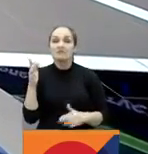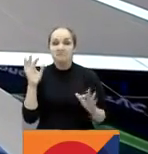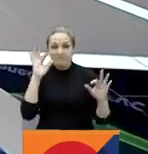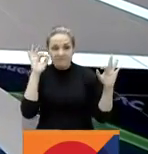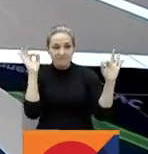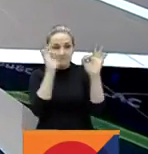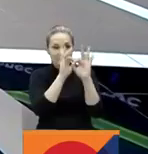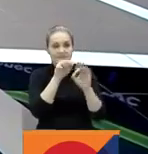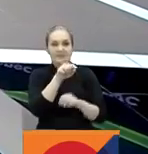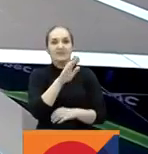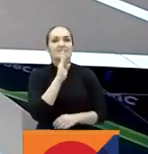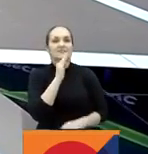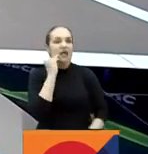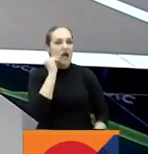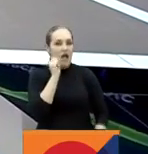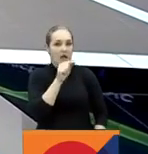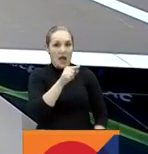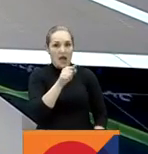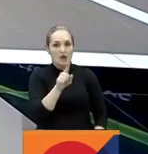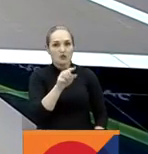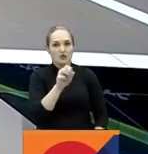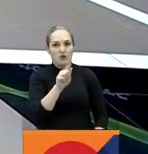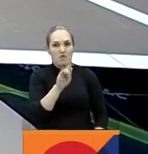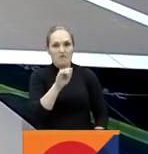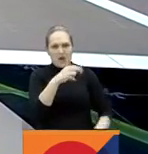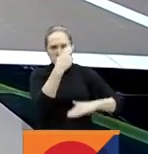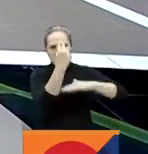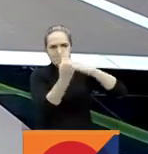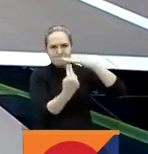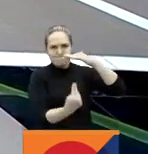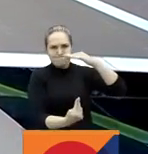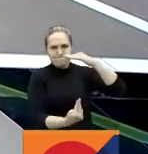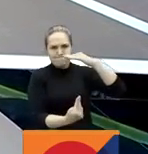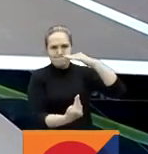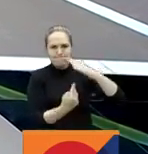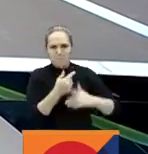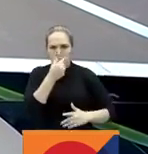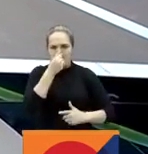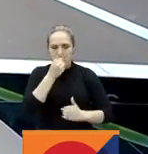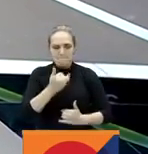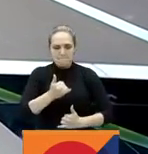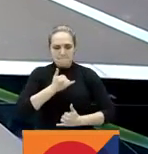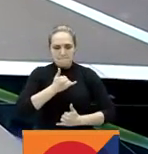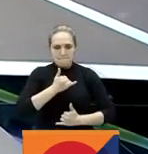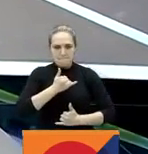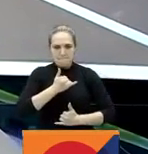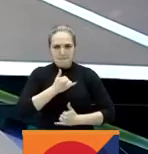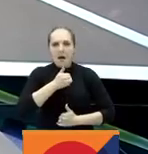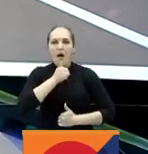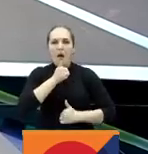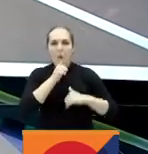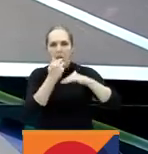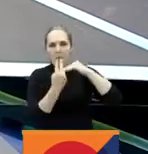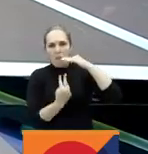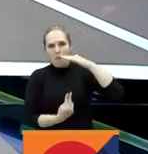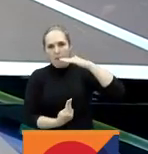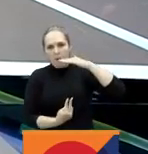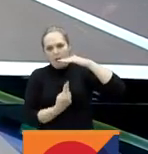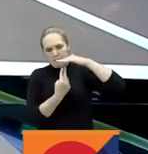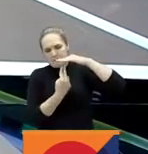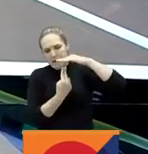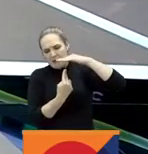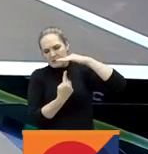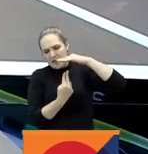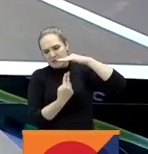porque tenemos una gran deportista, ¿no? Como Sofía Gómez, por supuesto. Uh-huh. Bueno, es mantener la respiración bajo el agua e ir descendiendo al mismo